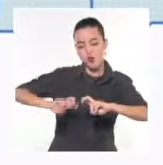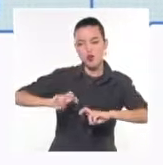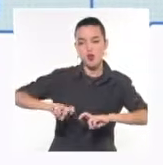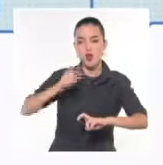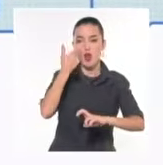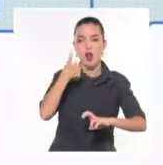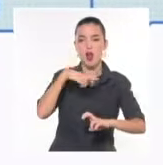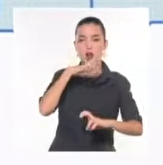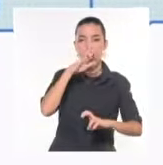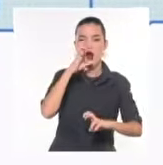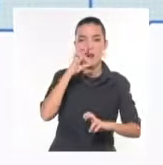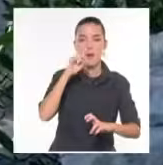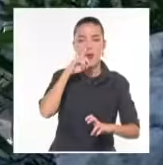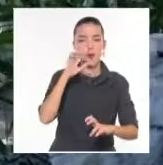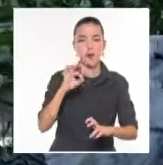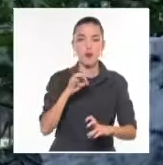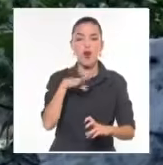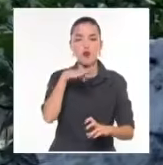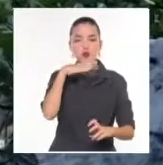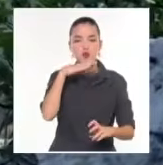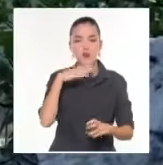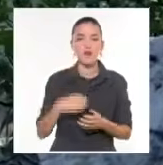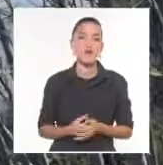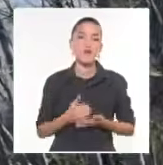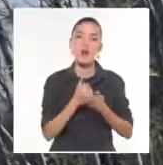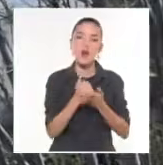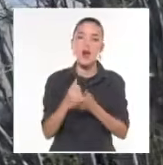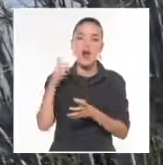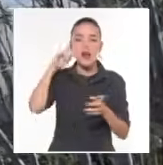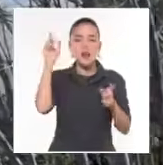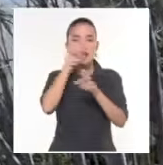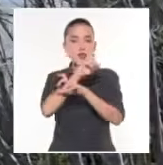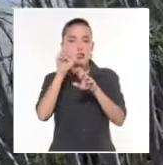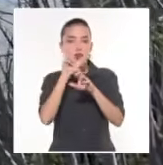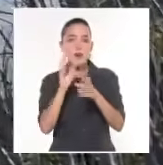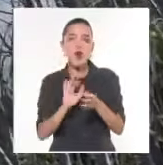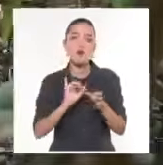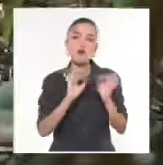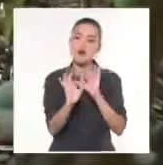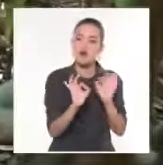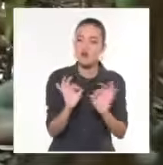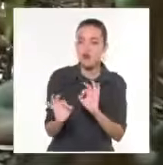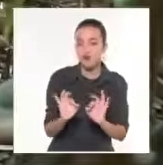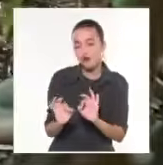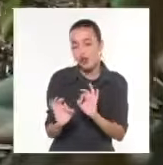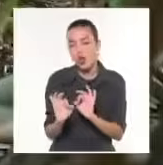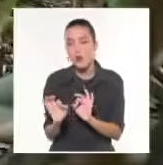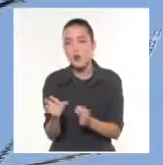y Batabanó. Un aporte desde la ciencia para proteger o restaurar estos ecosistemas